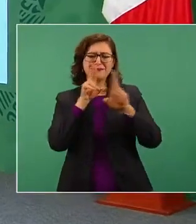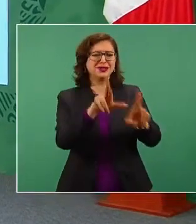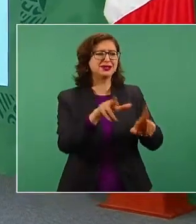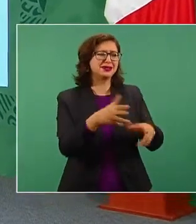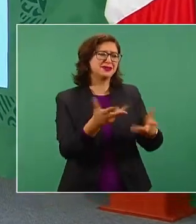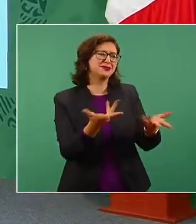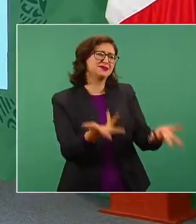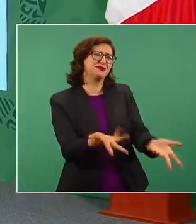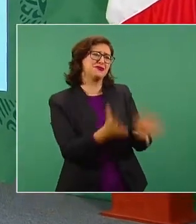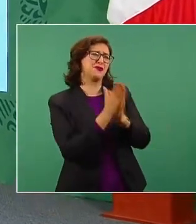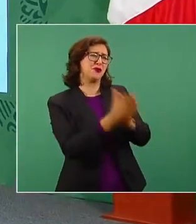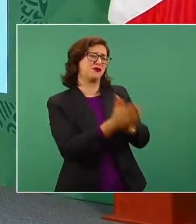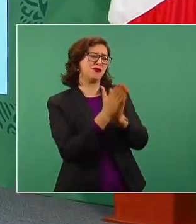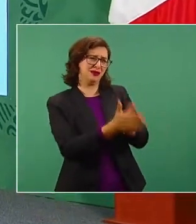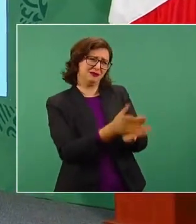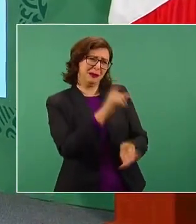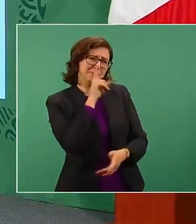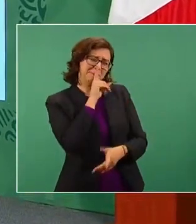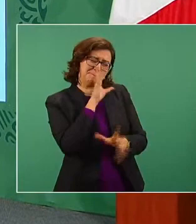Si usted